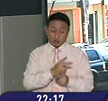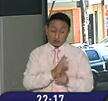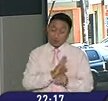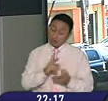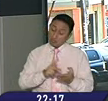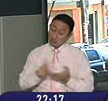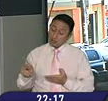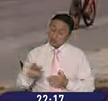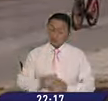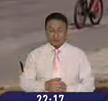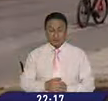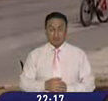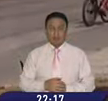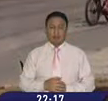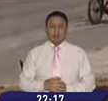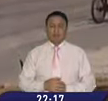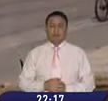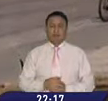ellos.